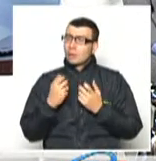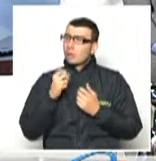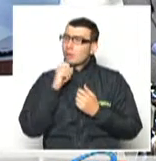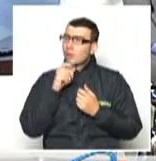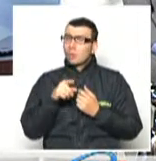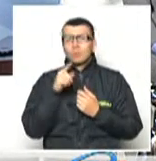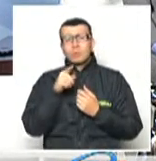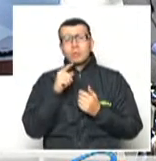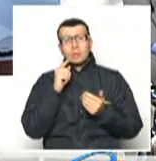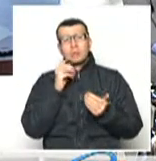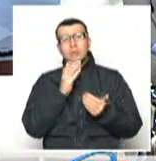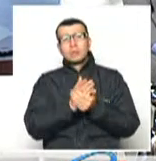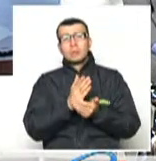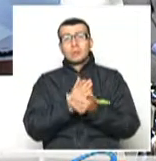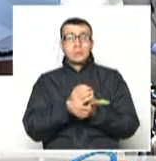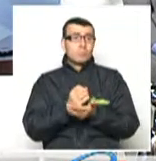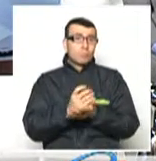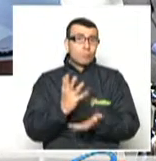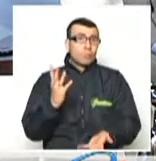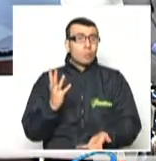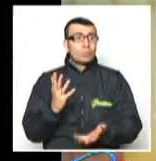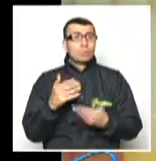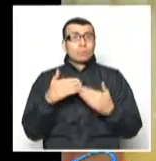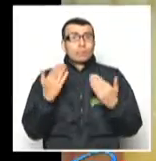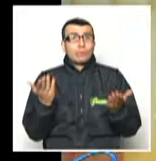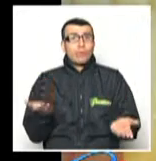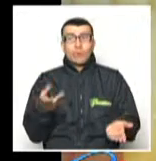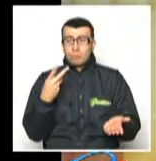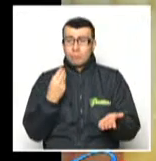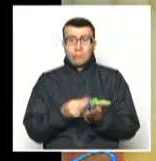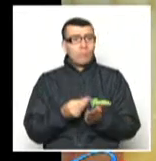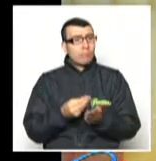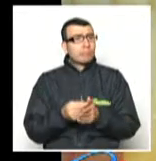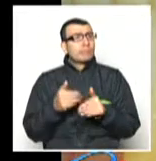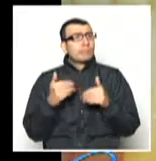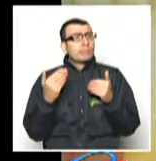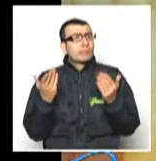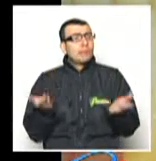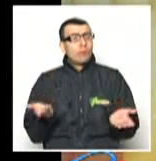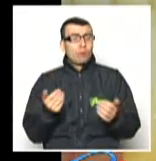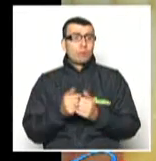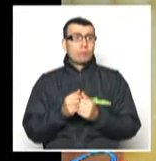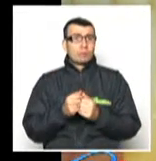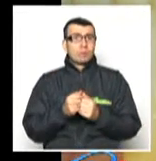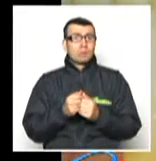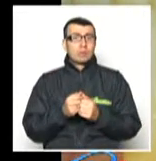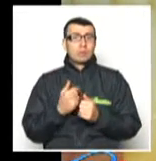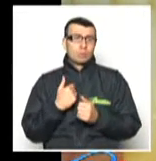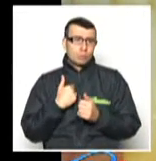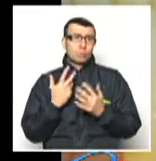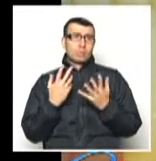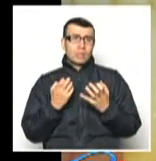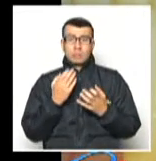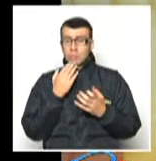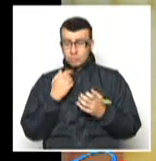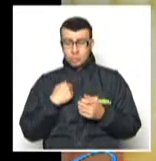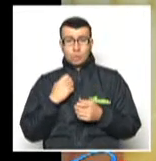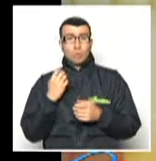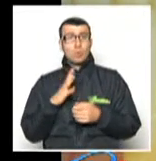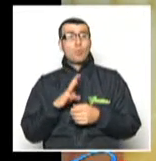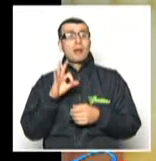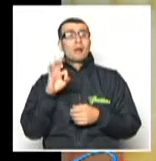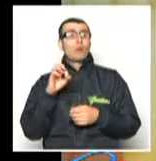con ustedes muy costoso, una forma de pago, porque en realidad, pues yo sí quisiera, mi edad son